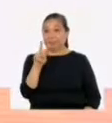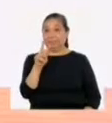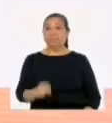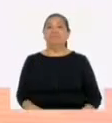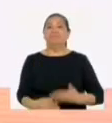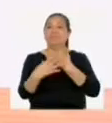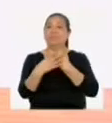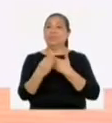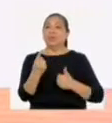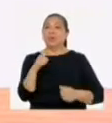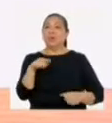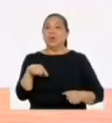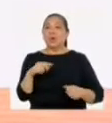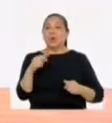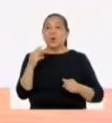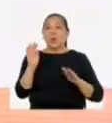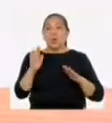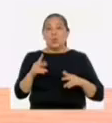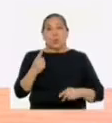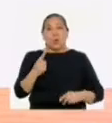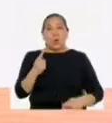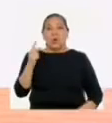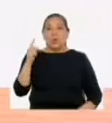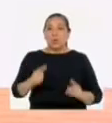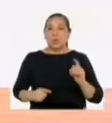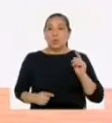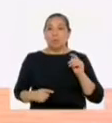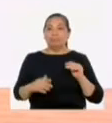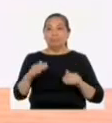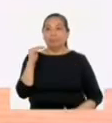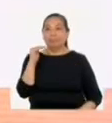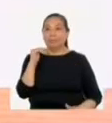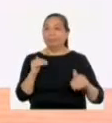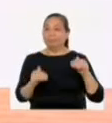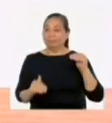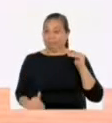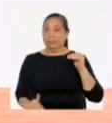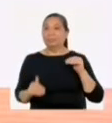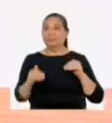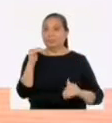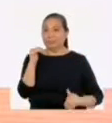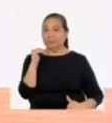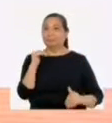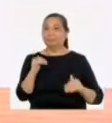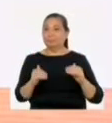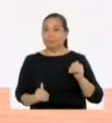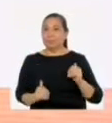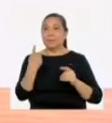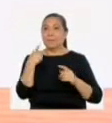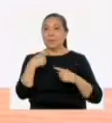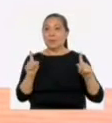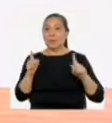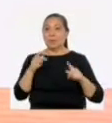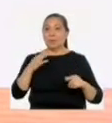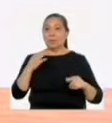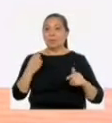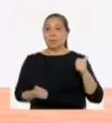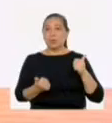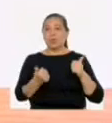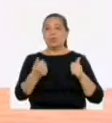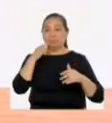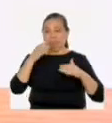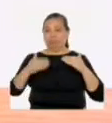Mira. Boom, boom, boom, boom, boom, boom, boom, boom,